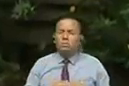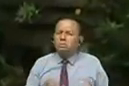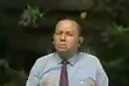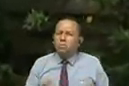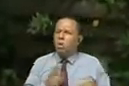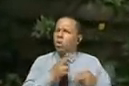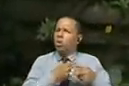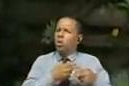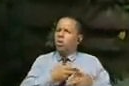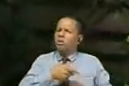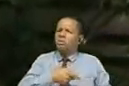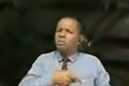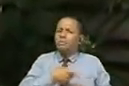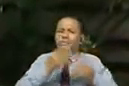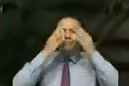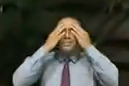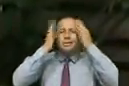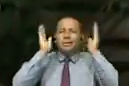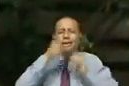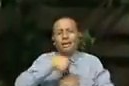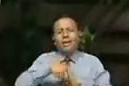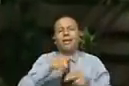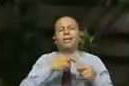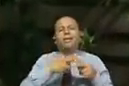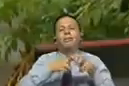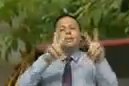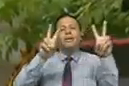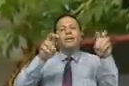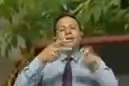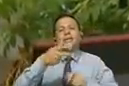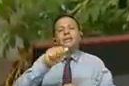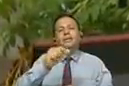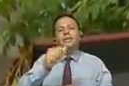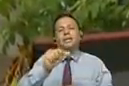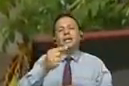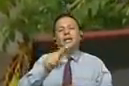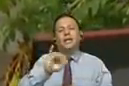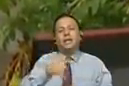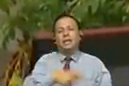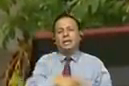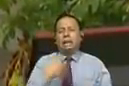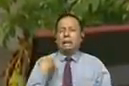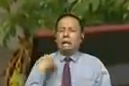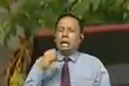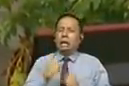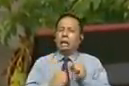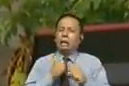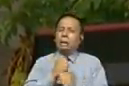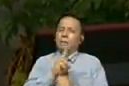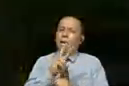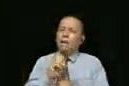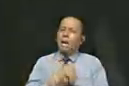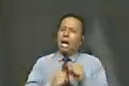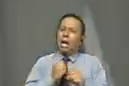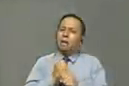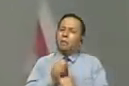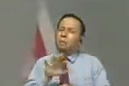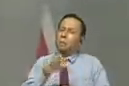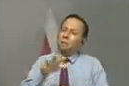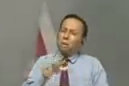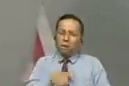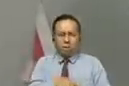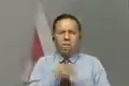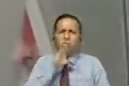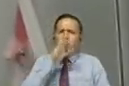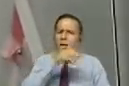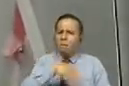nombre específico. Aseguran que solo lo conocían como Chagui, que tendría unos 20 años, que era su costumbre deambular por esas calles en